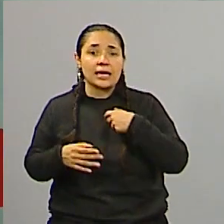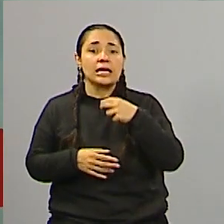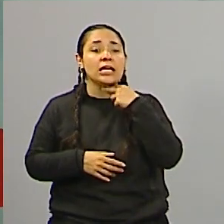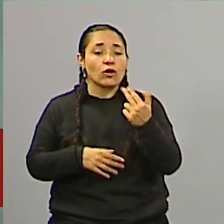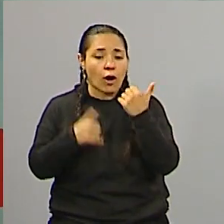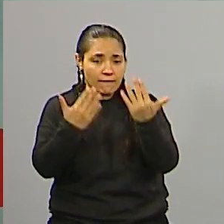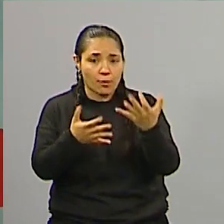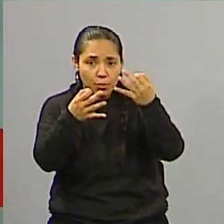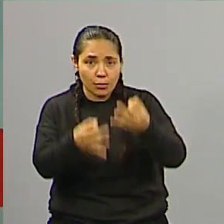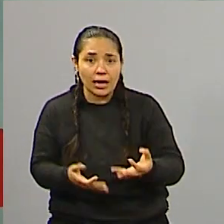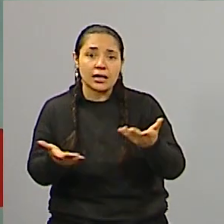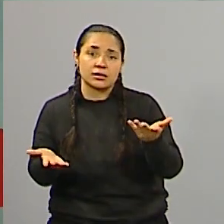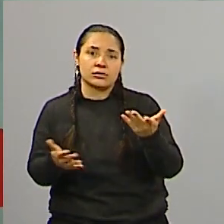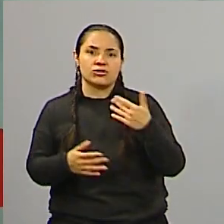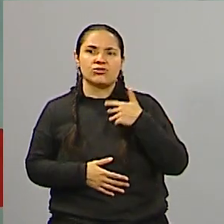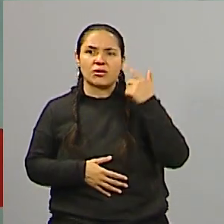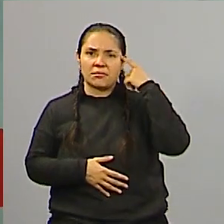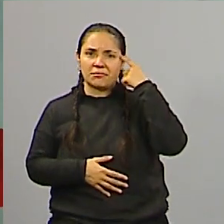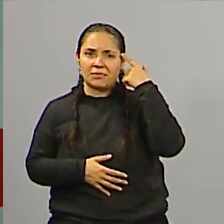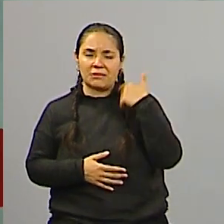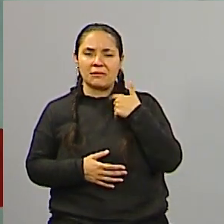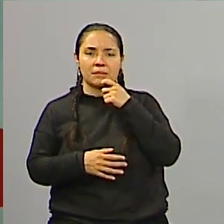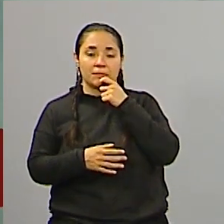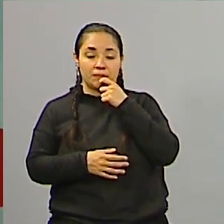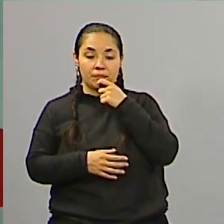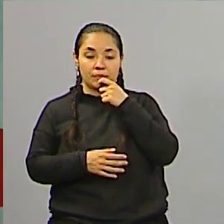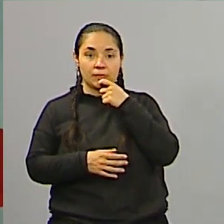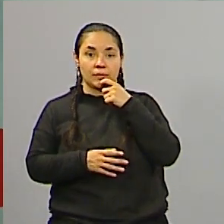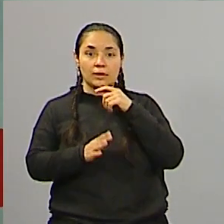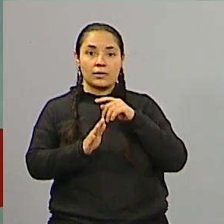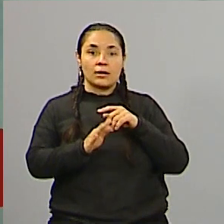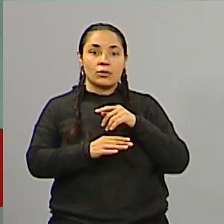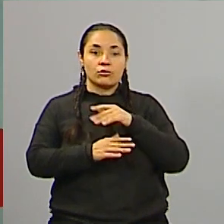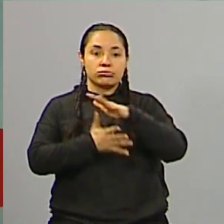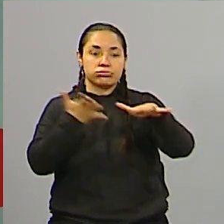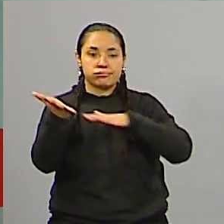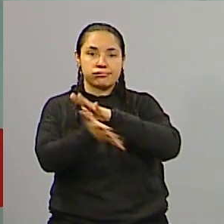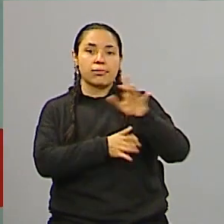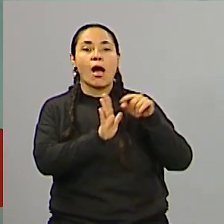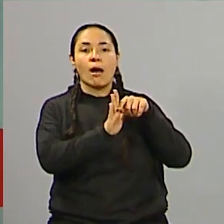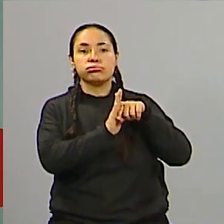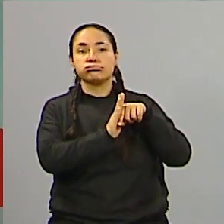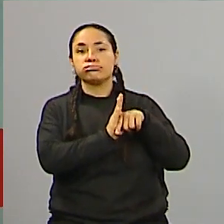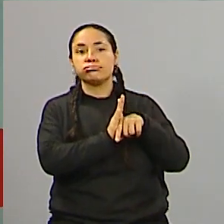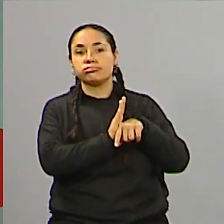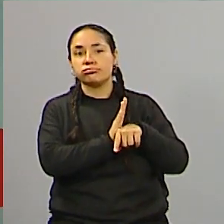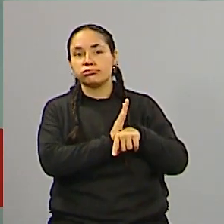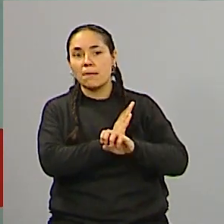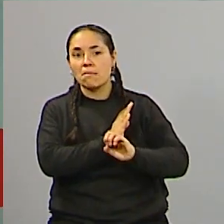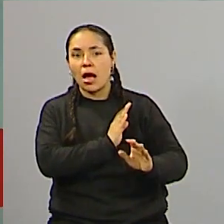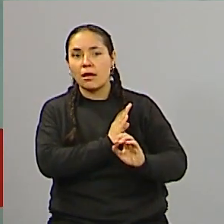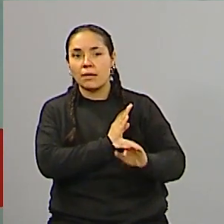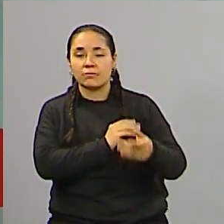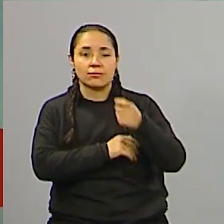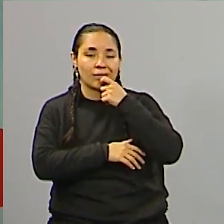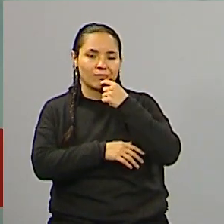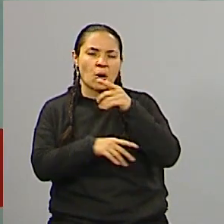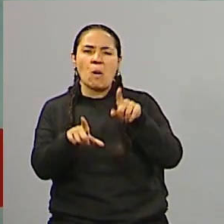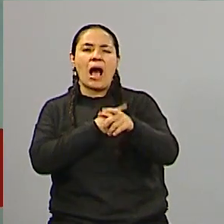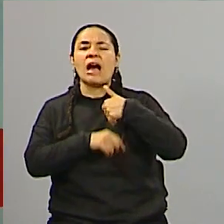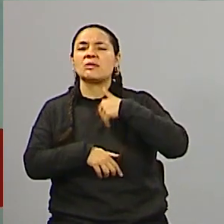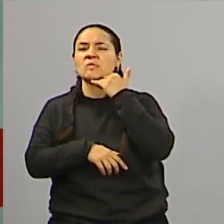bueno, cuánto de su tiempo invierten en su trabajo actual y cuánto en hacer campaña para lo que vendrá. Claro, es lo mismo que le